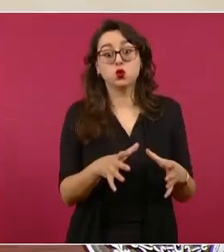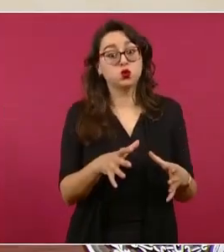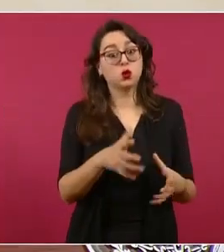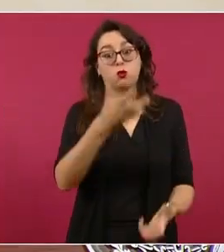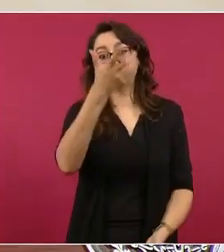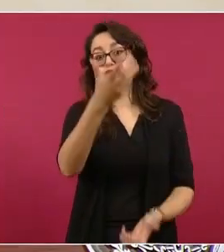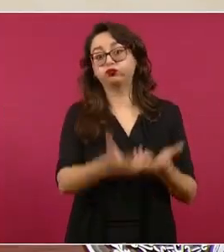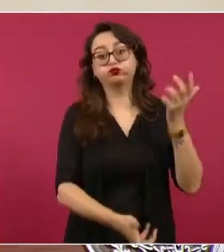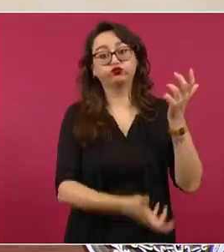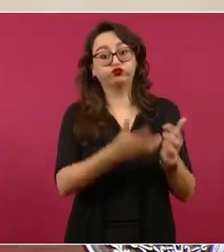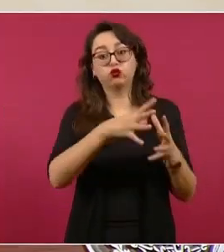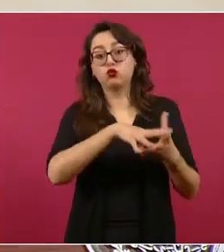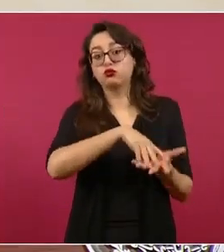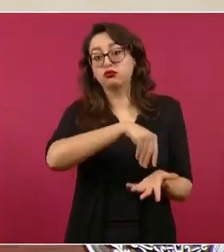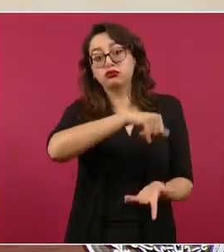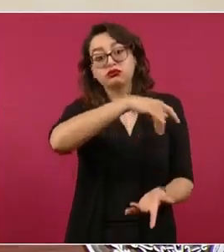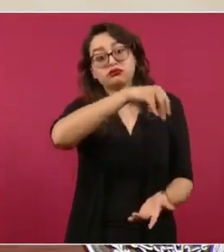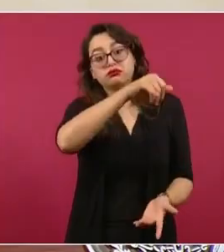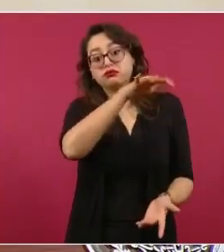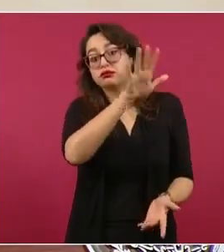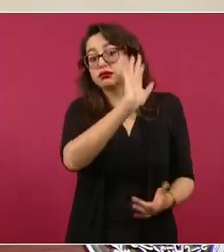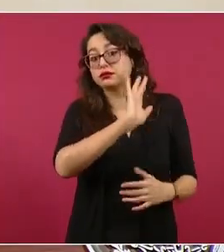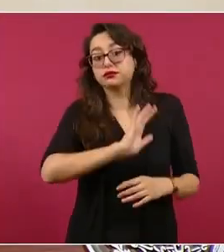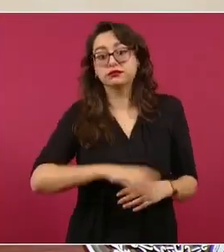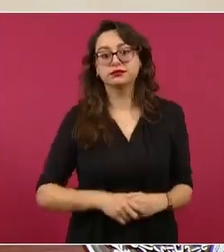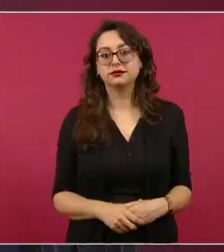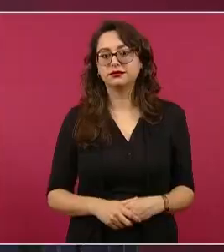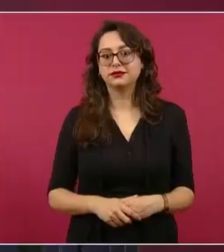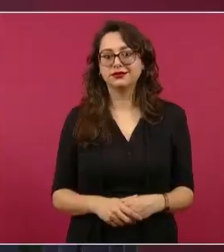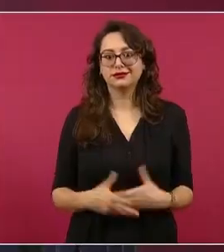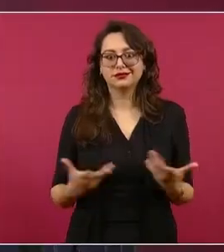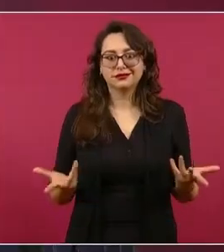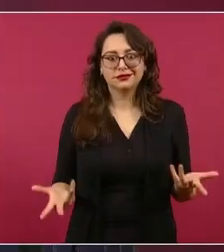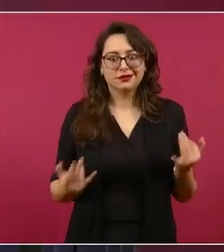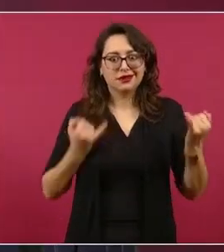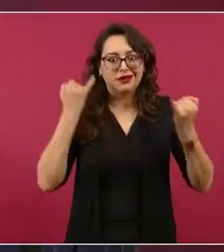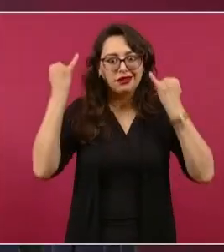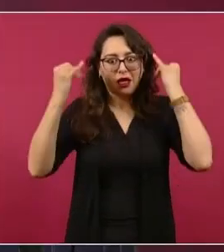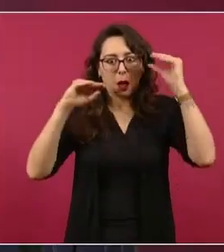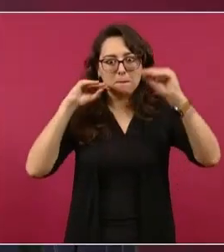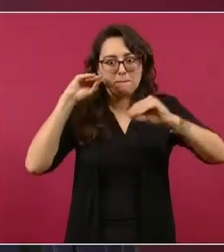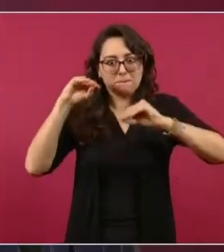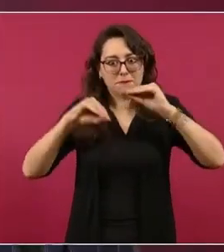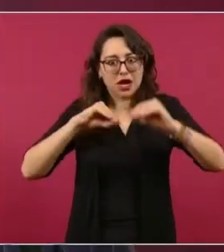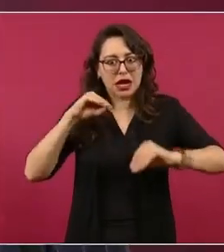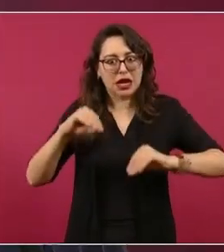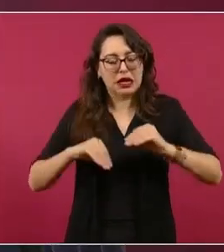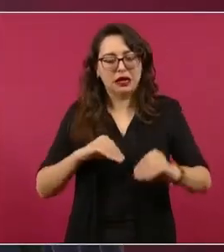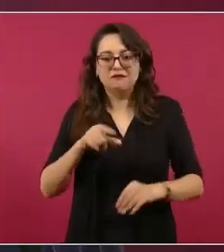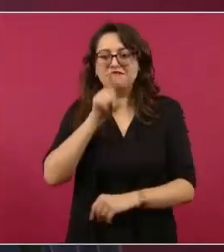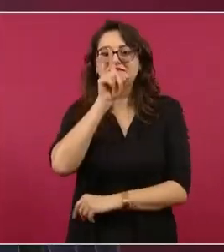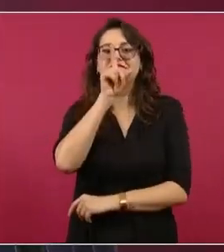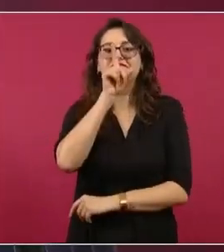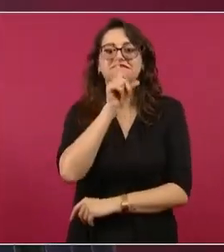Fabricaron todo. O sea, dos momentos y